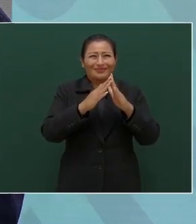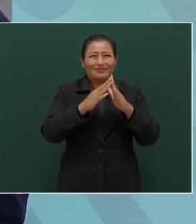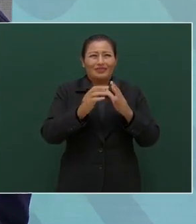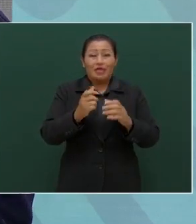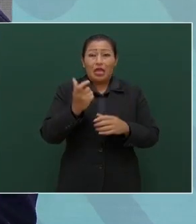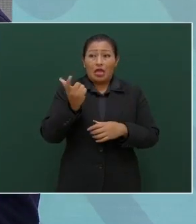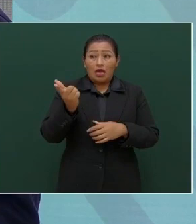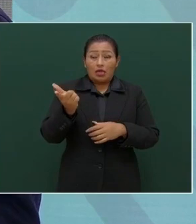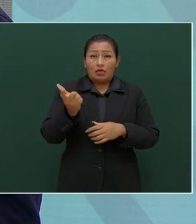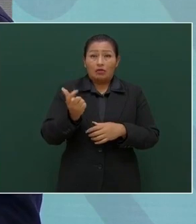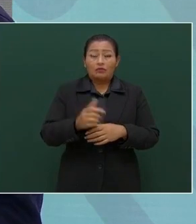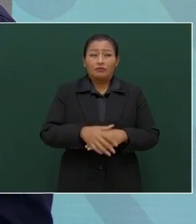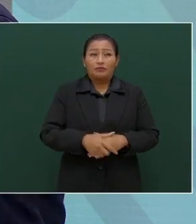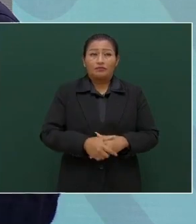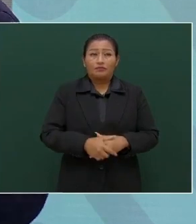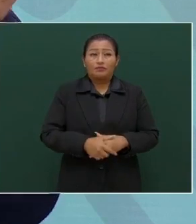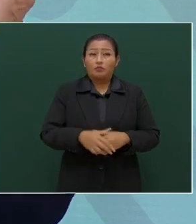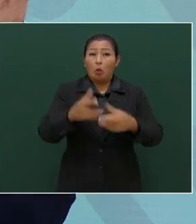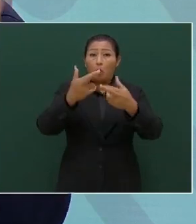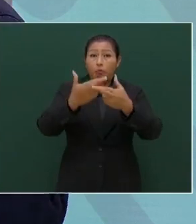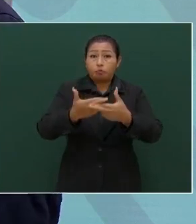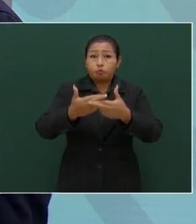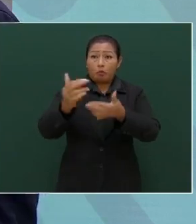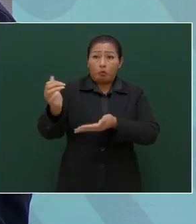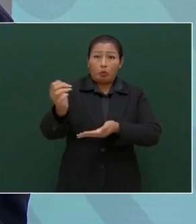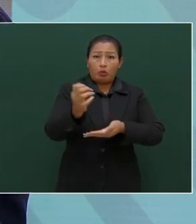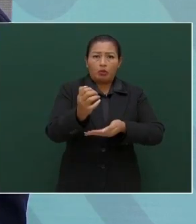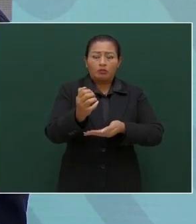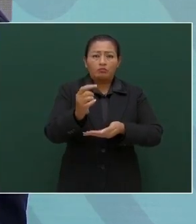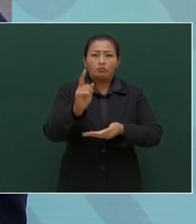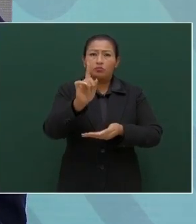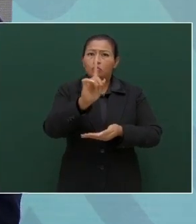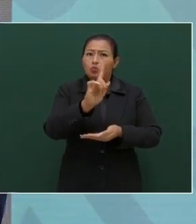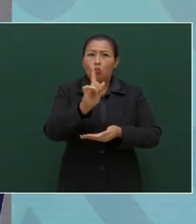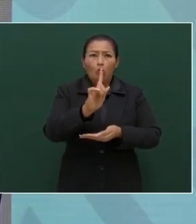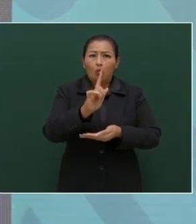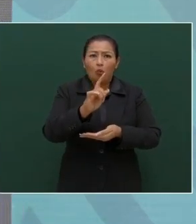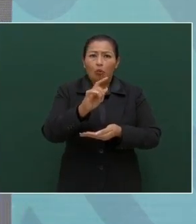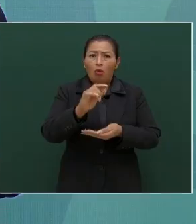enriqueció. ¿Qué mejor ejemplo